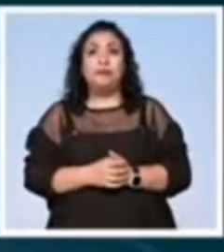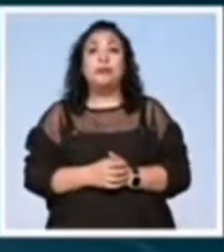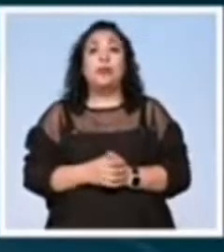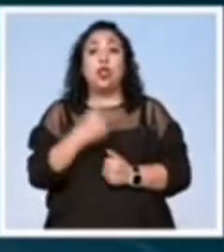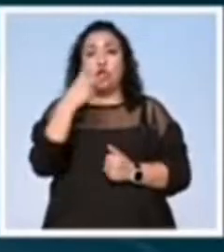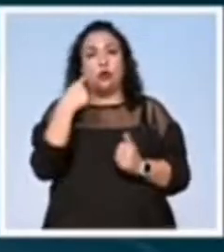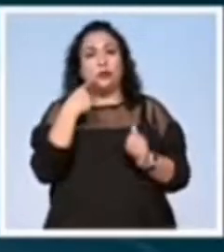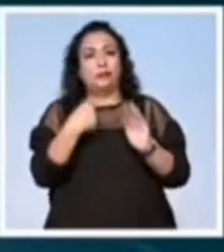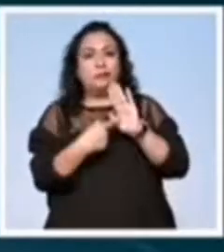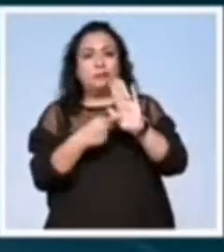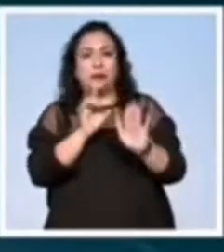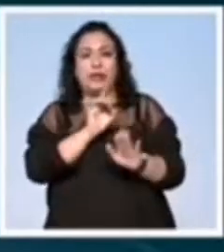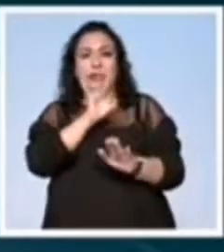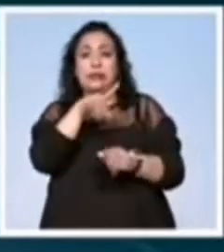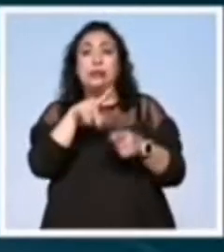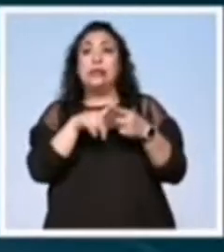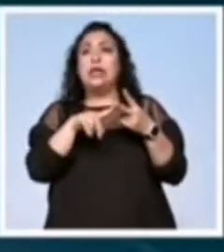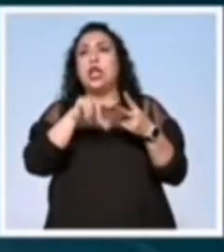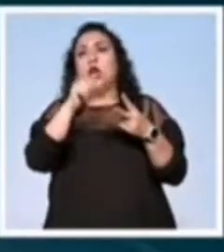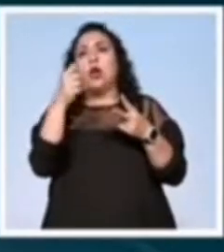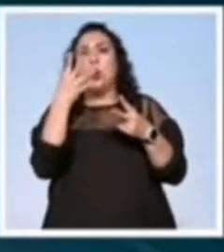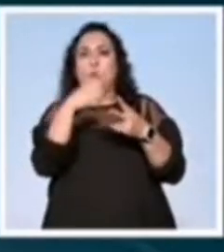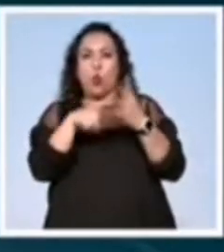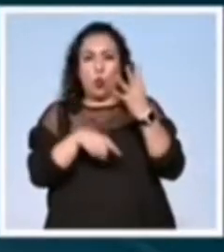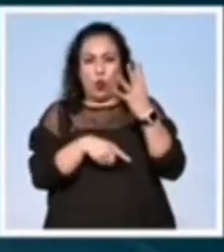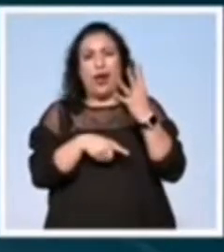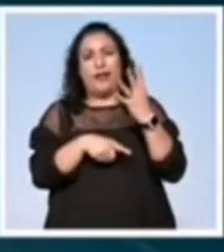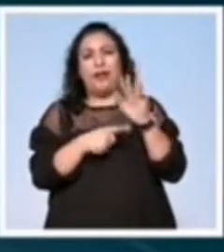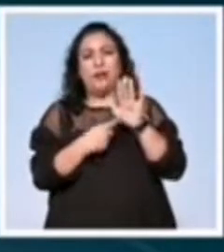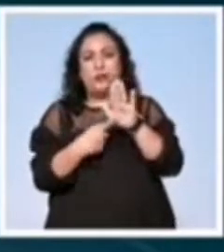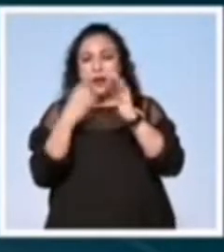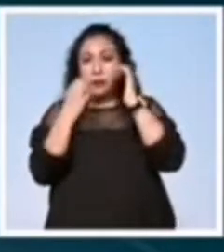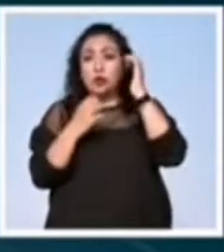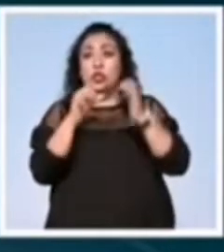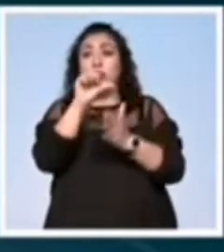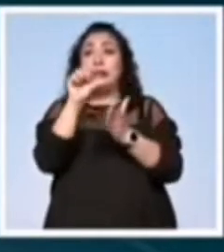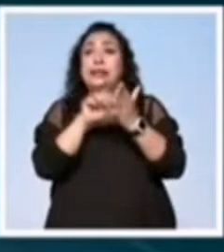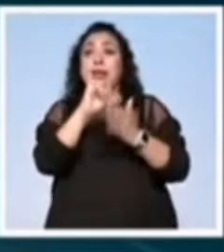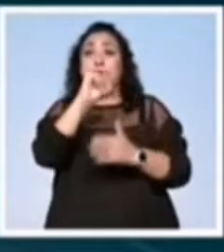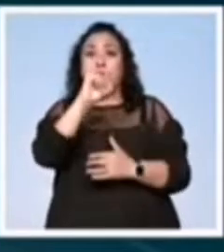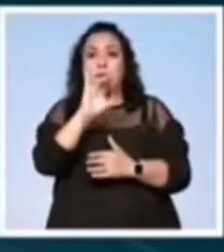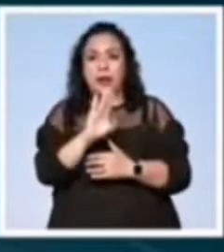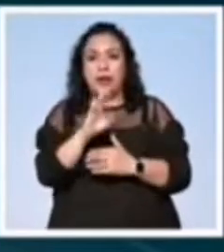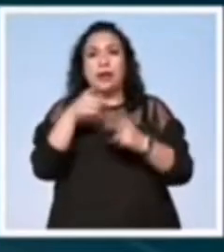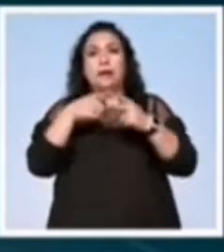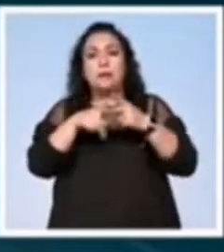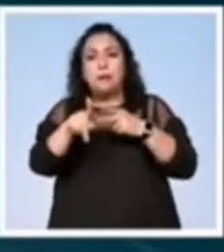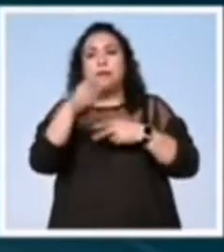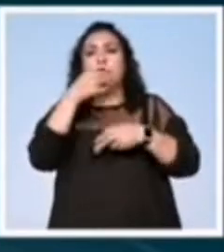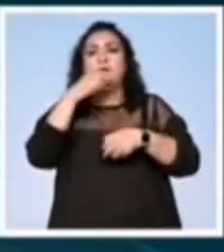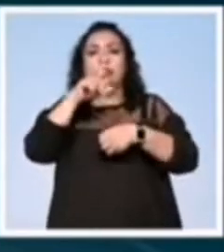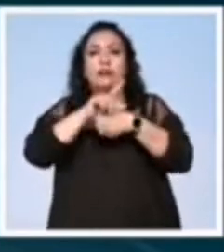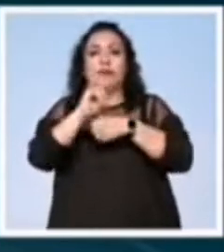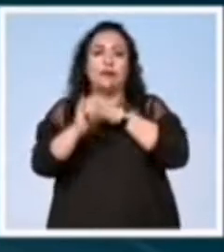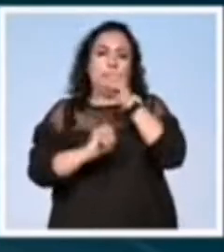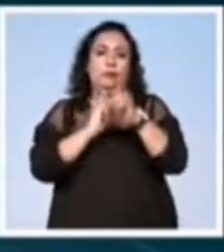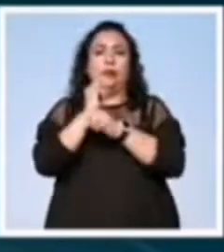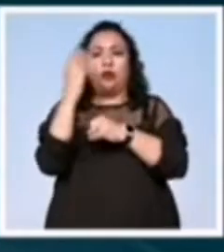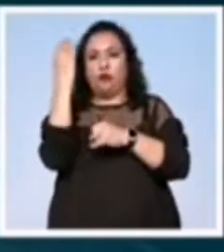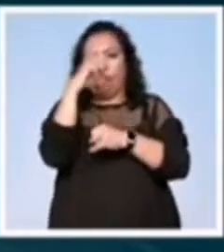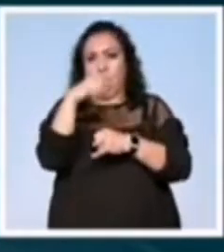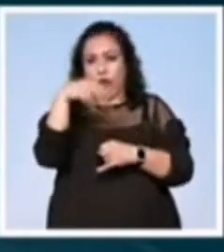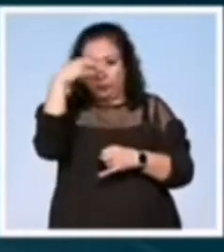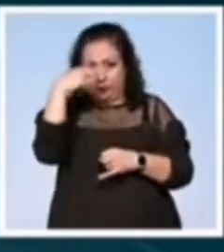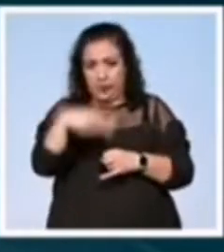Con dos muestras de Chile, además de otras cuatro exhibiciones, el Centro de la Imagen dio inicio al Festival Internacional de Fotografía de